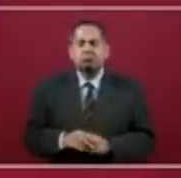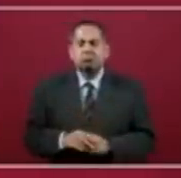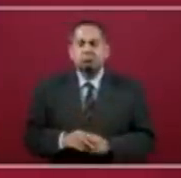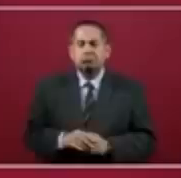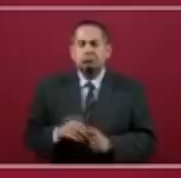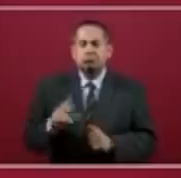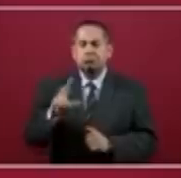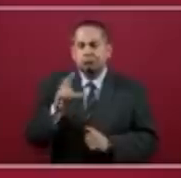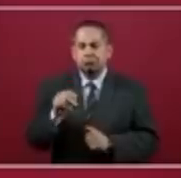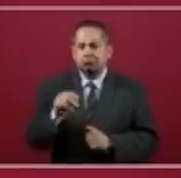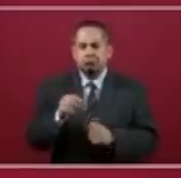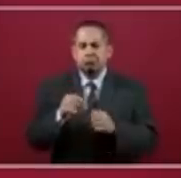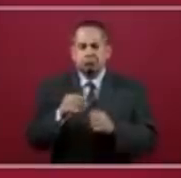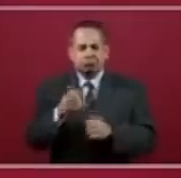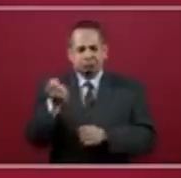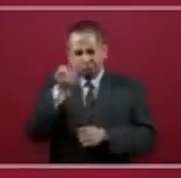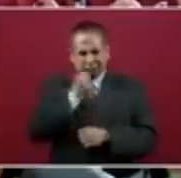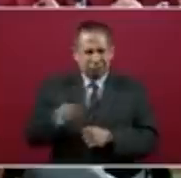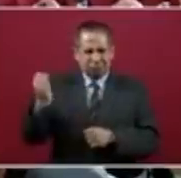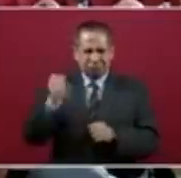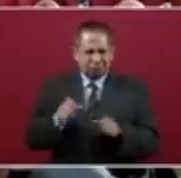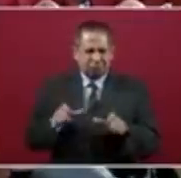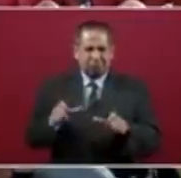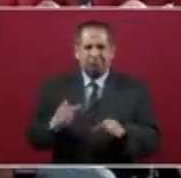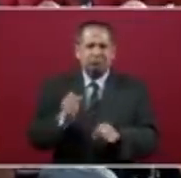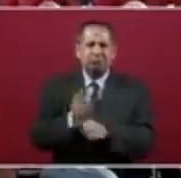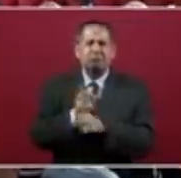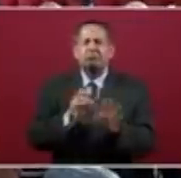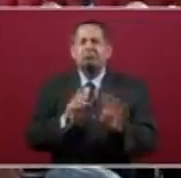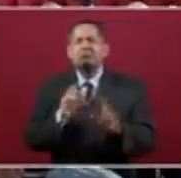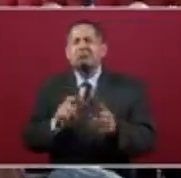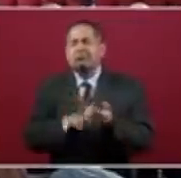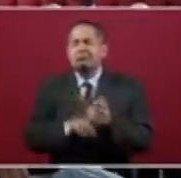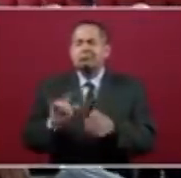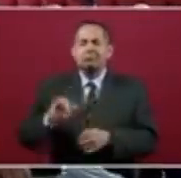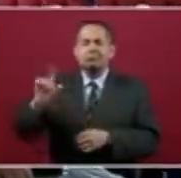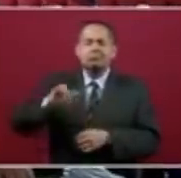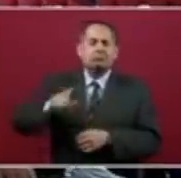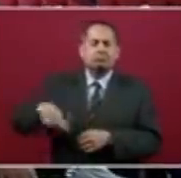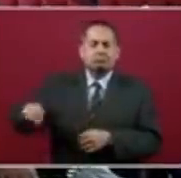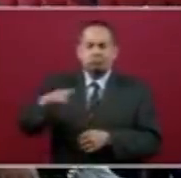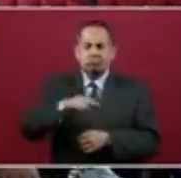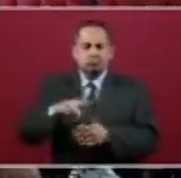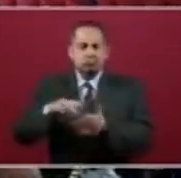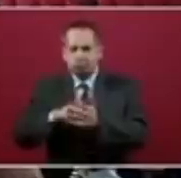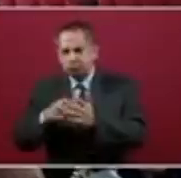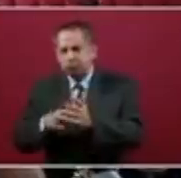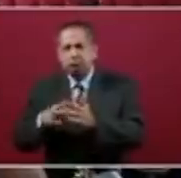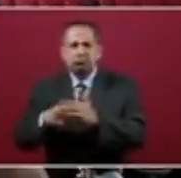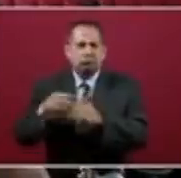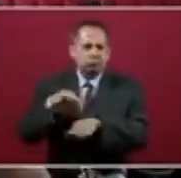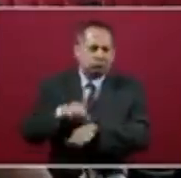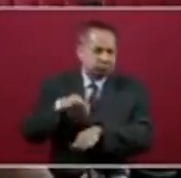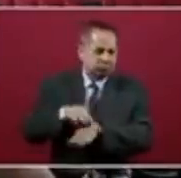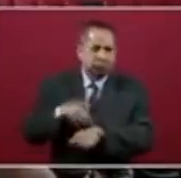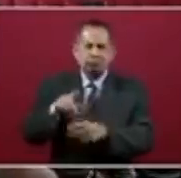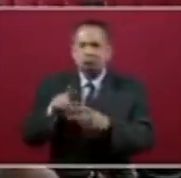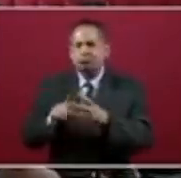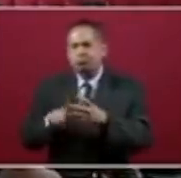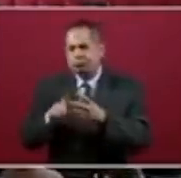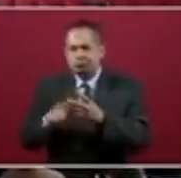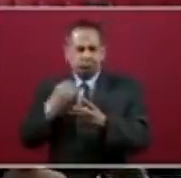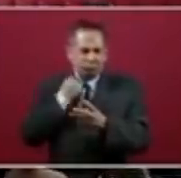especializados en seguridad, sino profesionales, porque son ingenieros, son médicos,